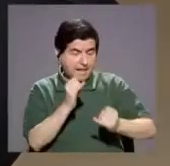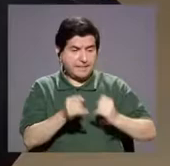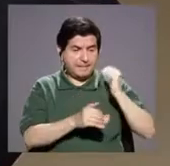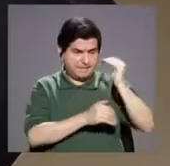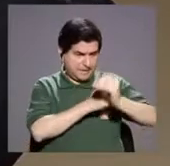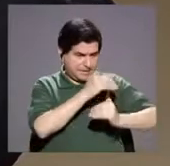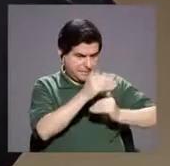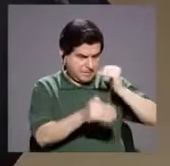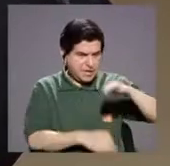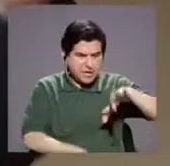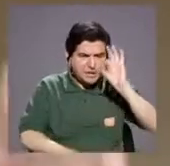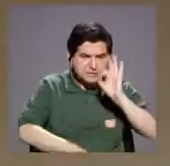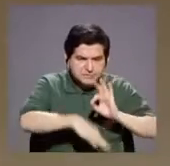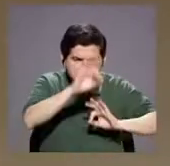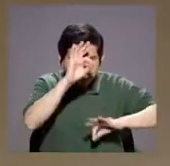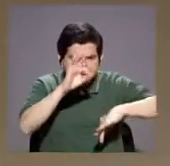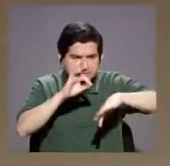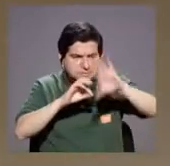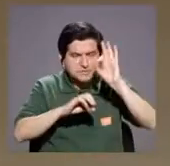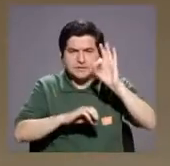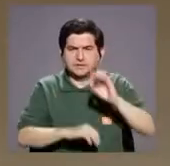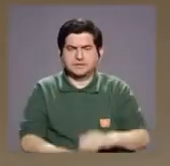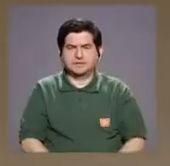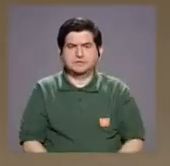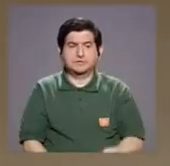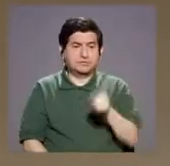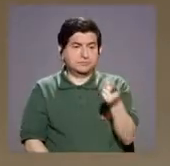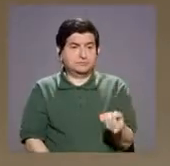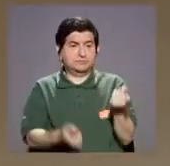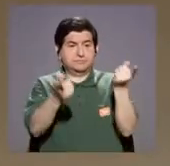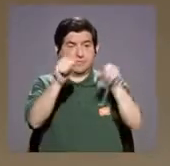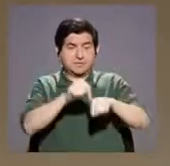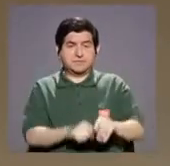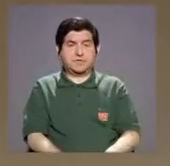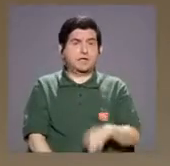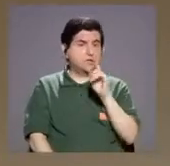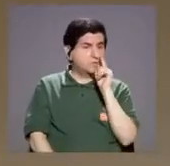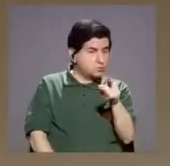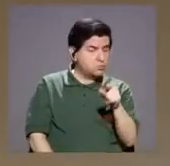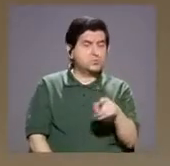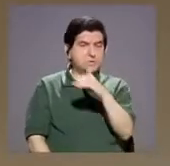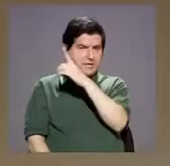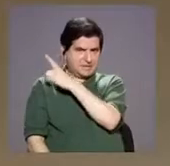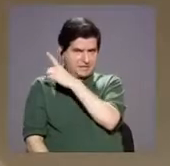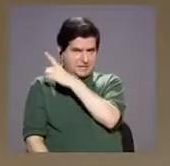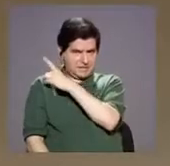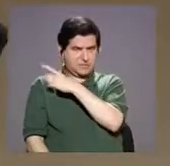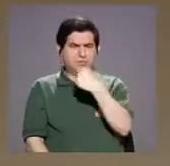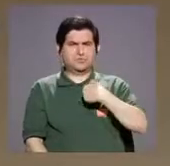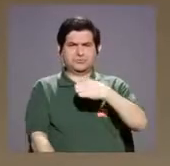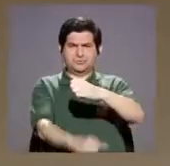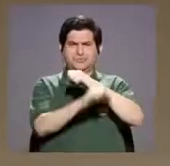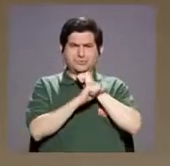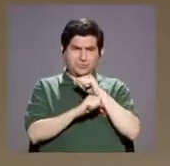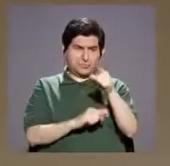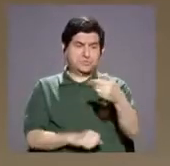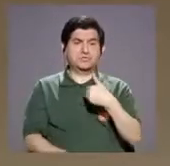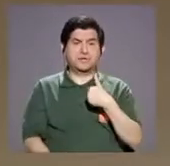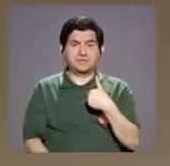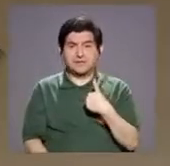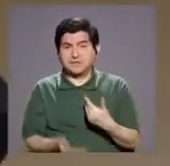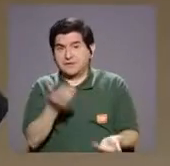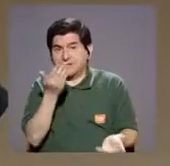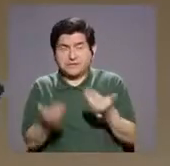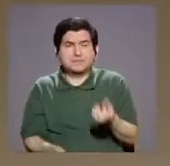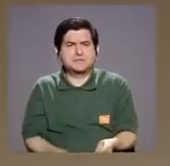de selección de usted para la dirección estoy seguro que usted tenía una serie de